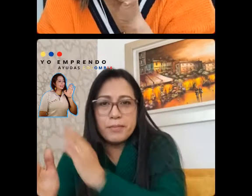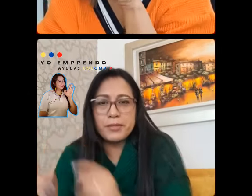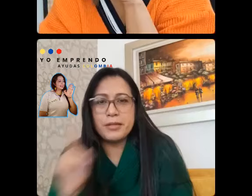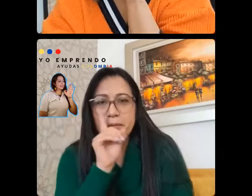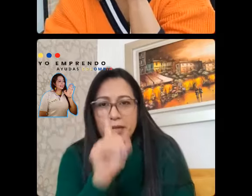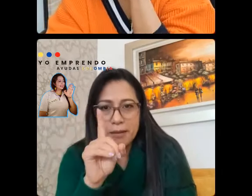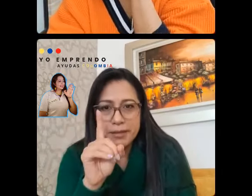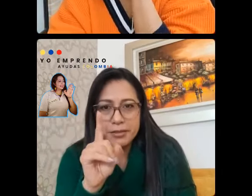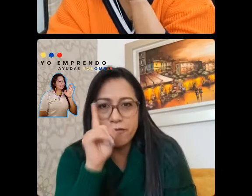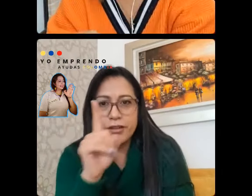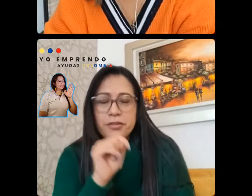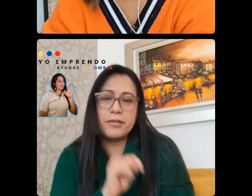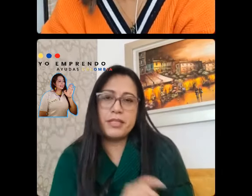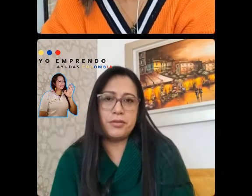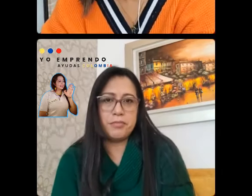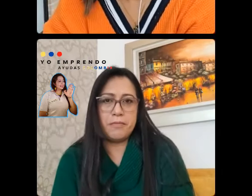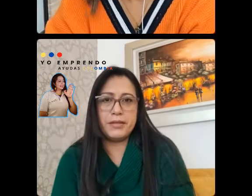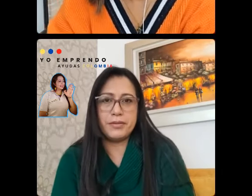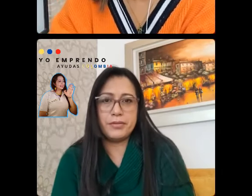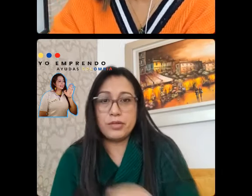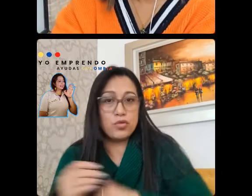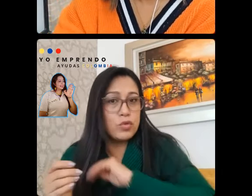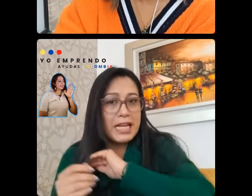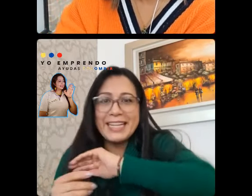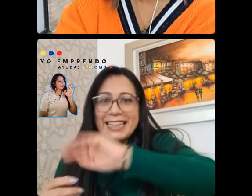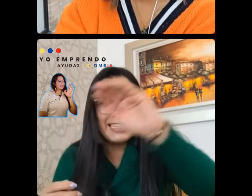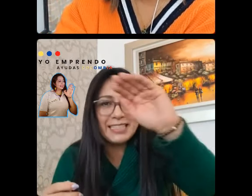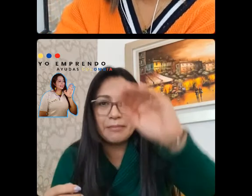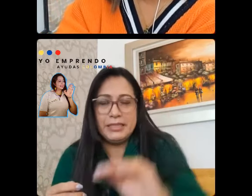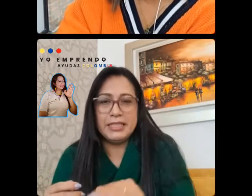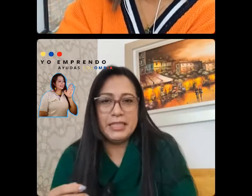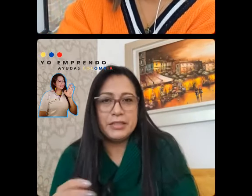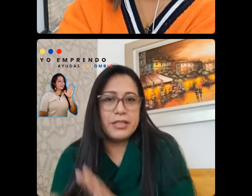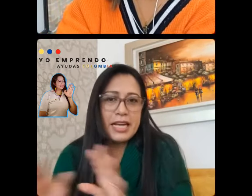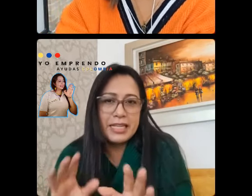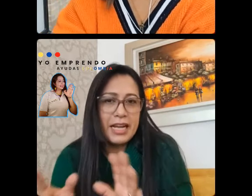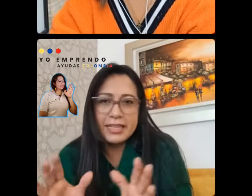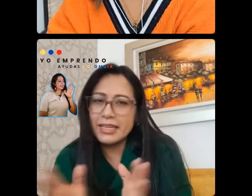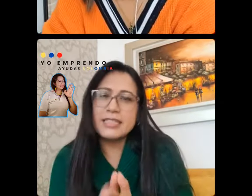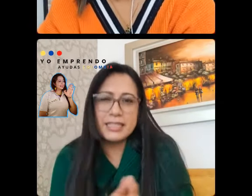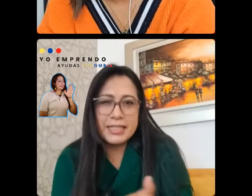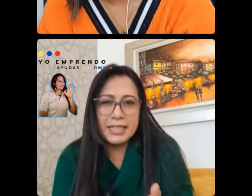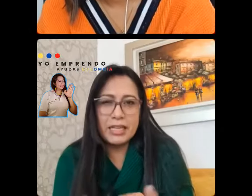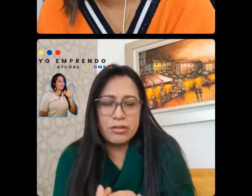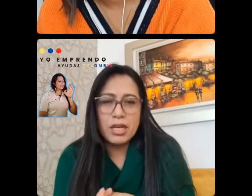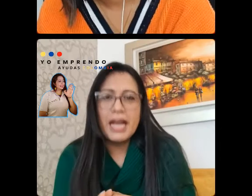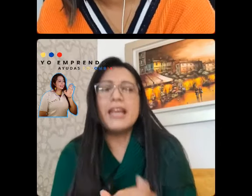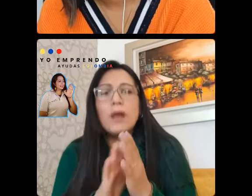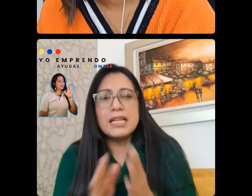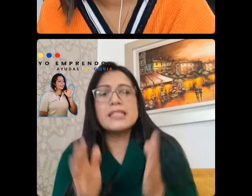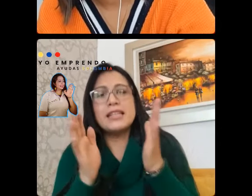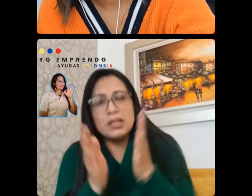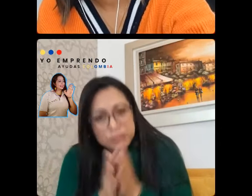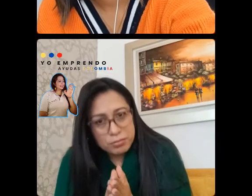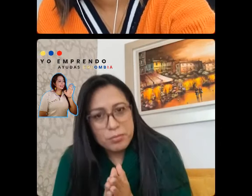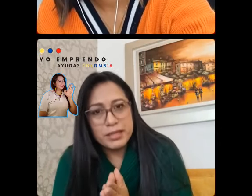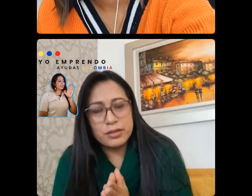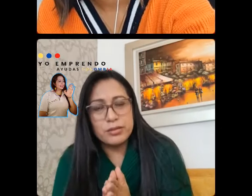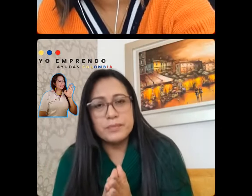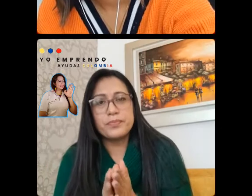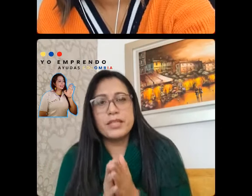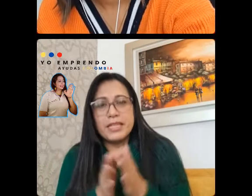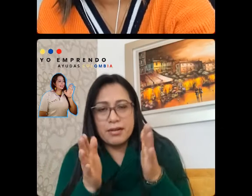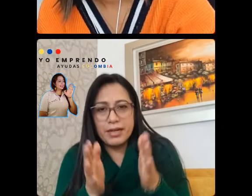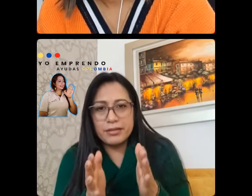dividido por persona por cada persona fue 00,000 pesos o sea eso es una línea altísima entonces ahí ahí tienen que estar tranquilos igual si en algún